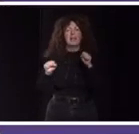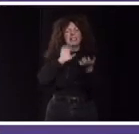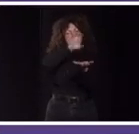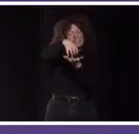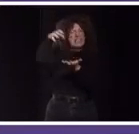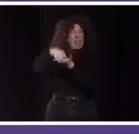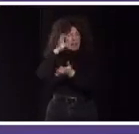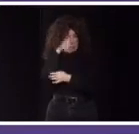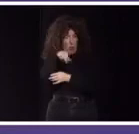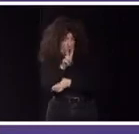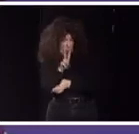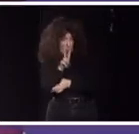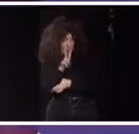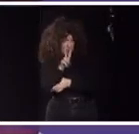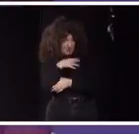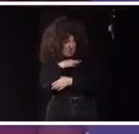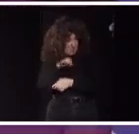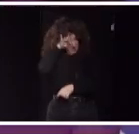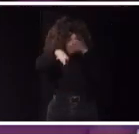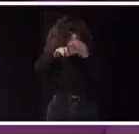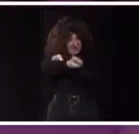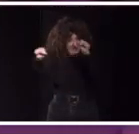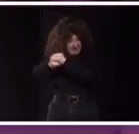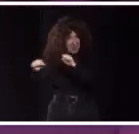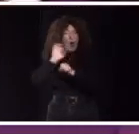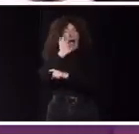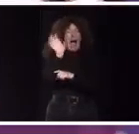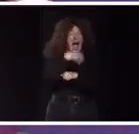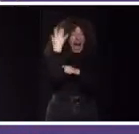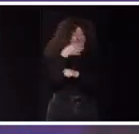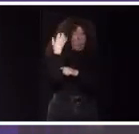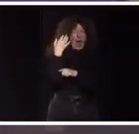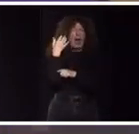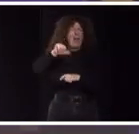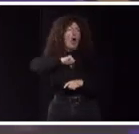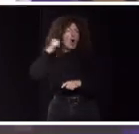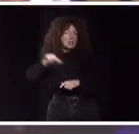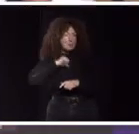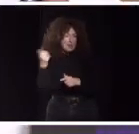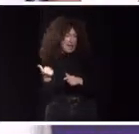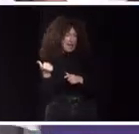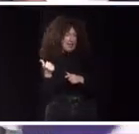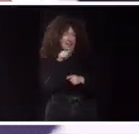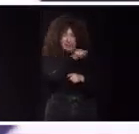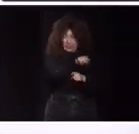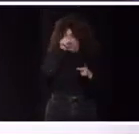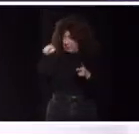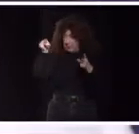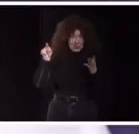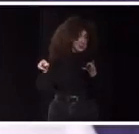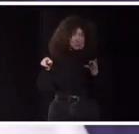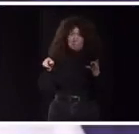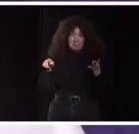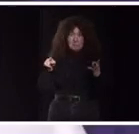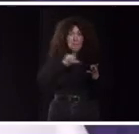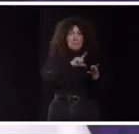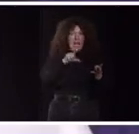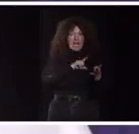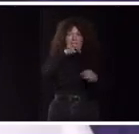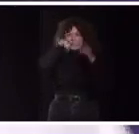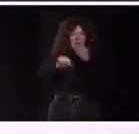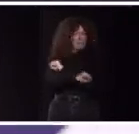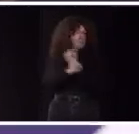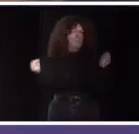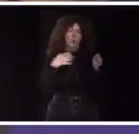de la ONU, se atrevería a bombardear ambulancias, hospitales, objetivos que nunca pueden ser objetivos militares,